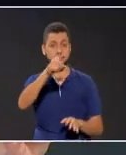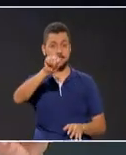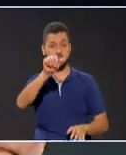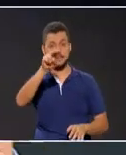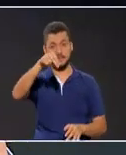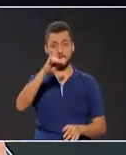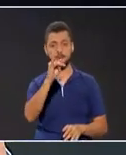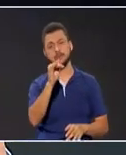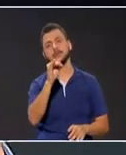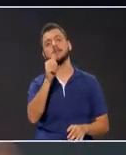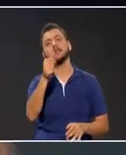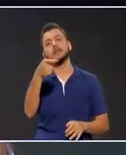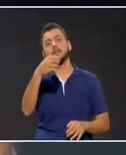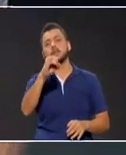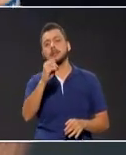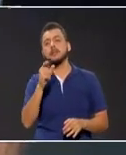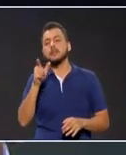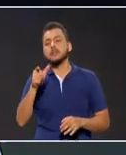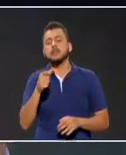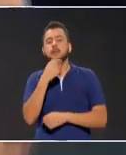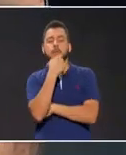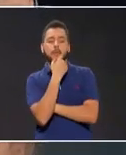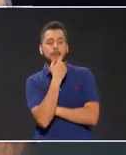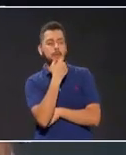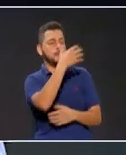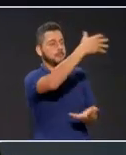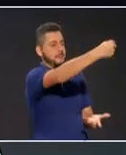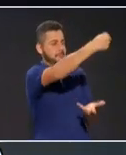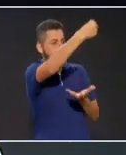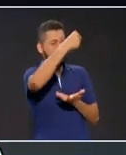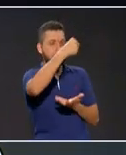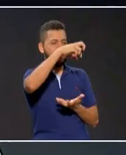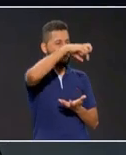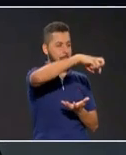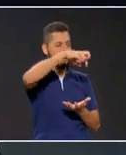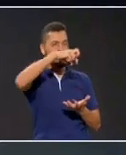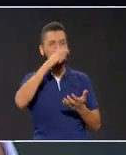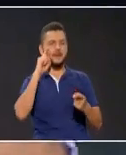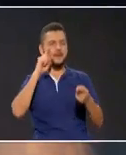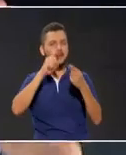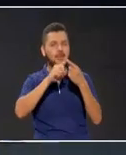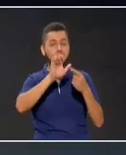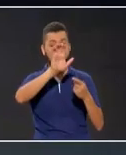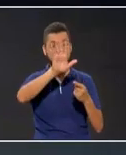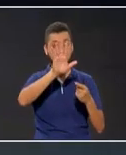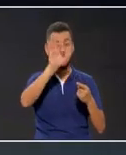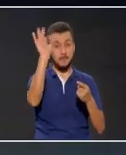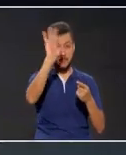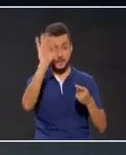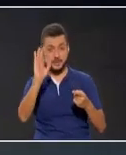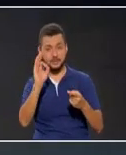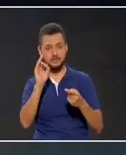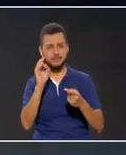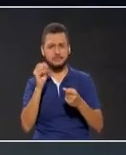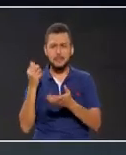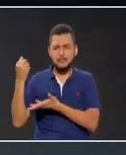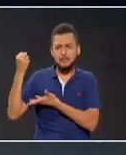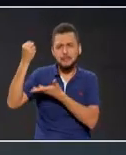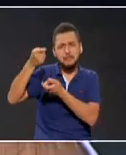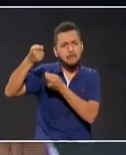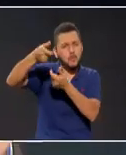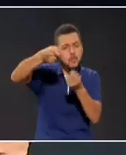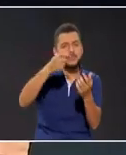muy importante de la ciudad. Es unos grandes recursos y deben de generar mucho desarrollo en los barrios.